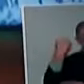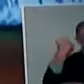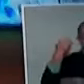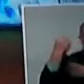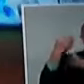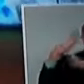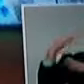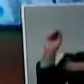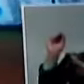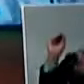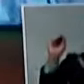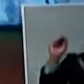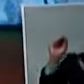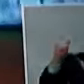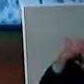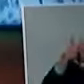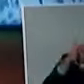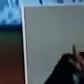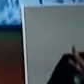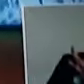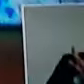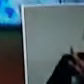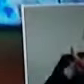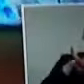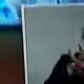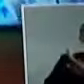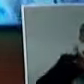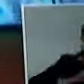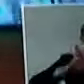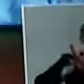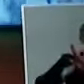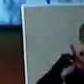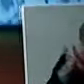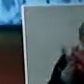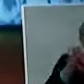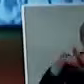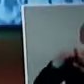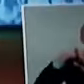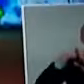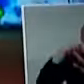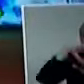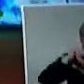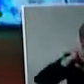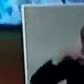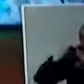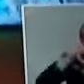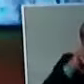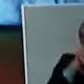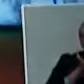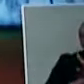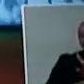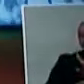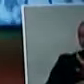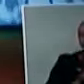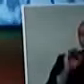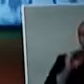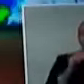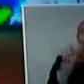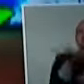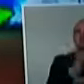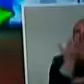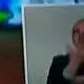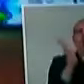lluvia fuerte en nuestro país a lo largo de la noche, en la madrugada, en algunos puntos. Los vientos siguen siendo